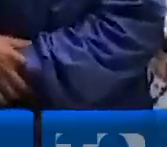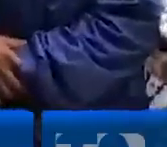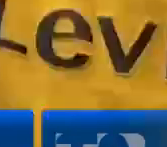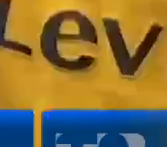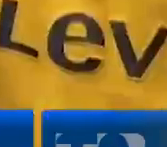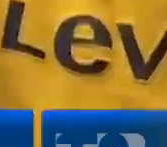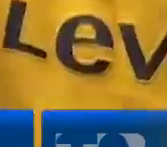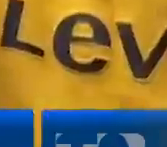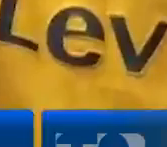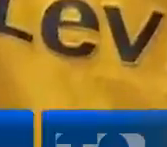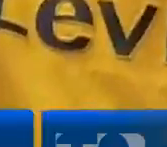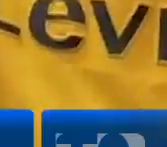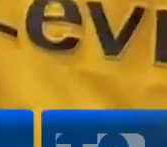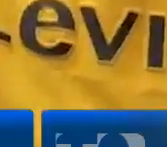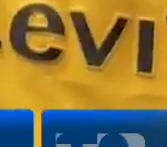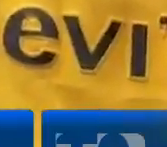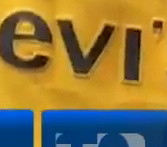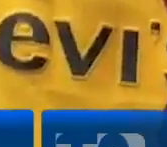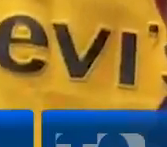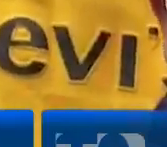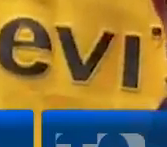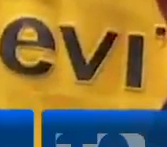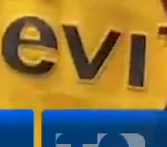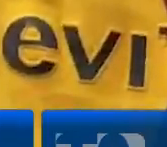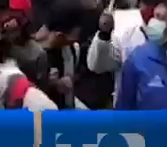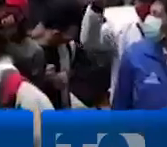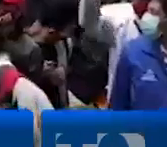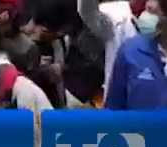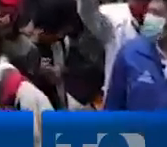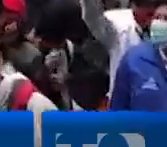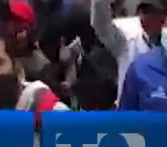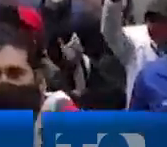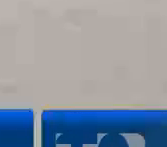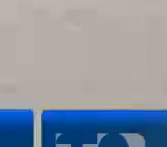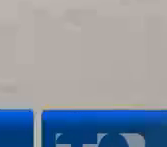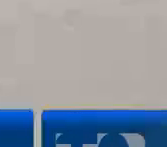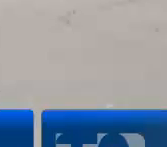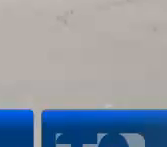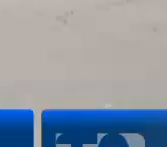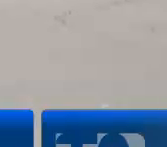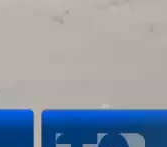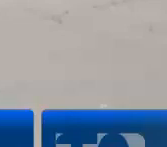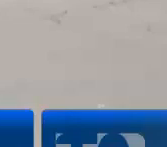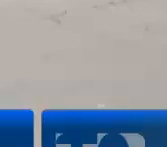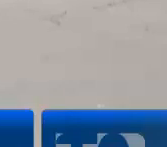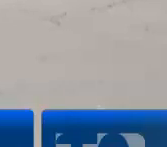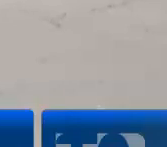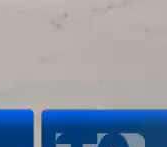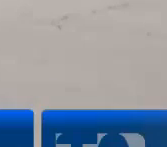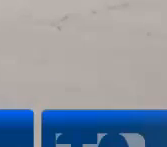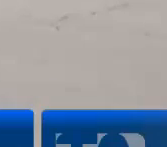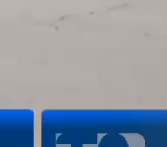acuerdo entre trabajadores y también entre empresarios sobre el salario básico unificado para el 2021.